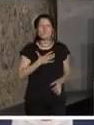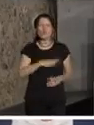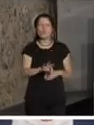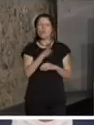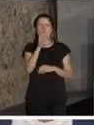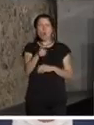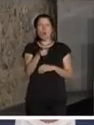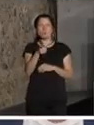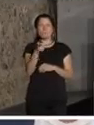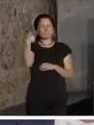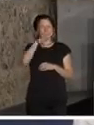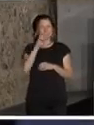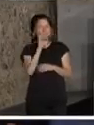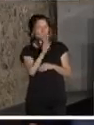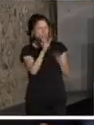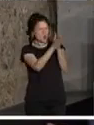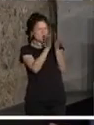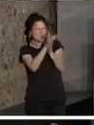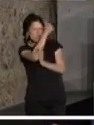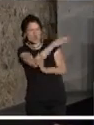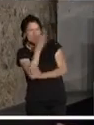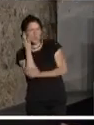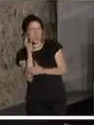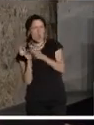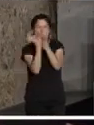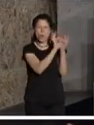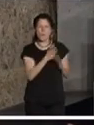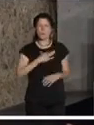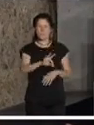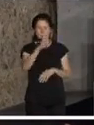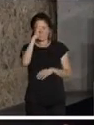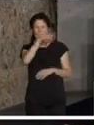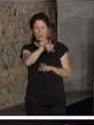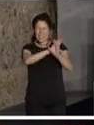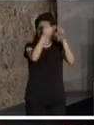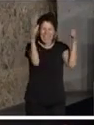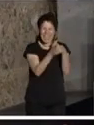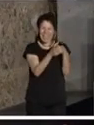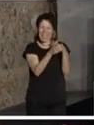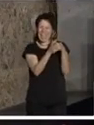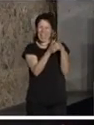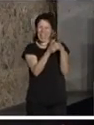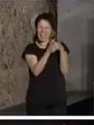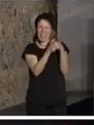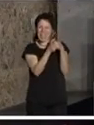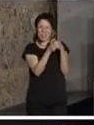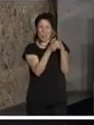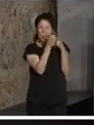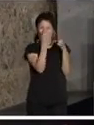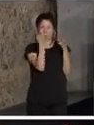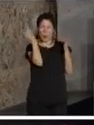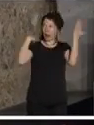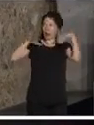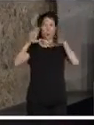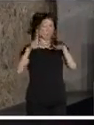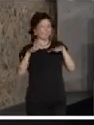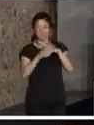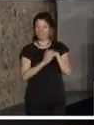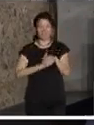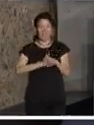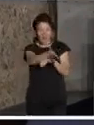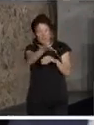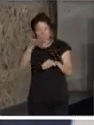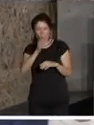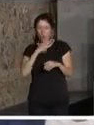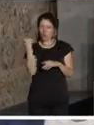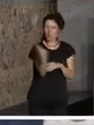porque allí donde veáis una compañera un compañero de unidas podemos sabéis que hay un equipo que no se pone de perfil que no deja pasar un ataque ni